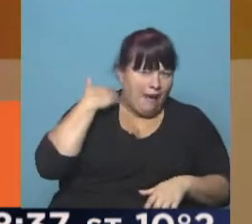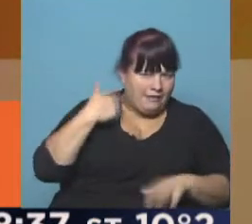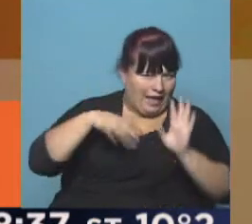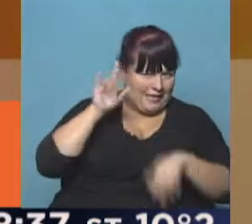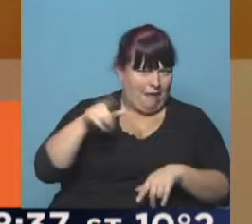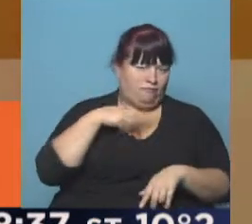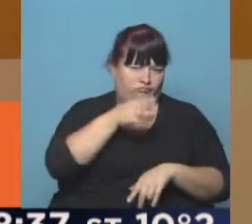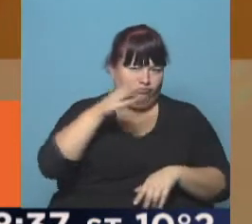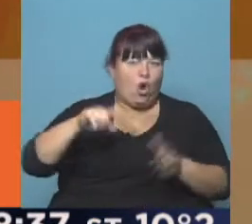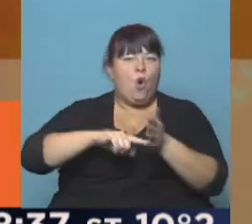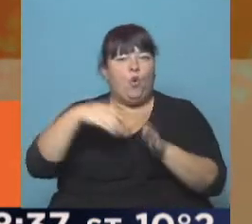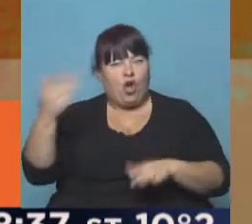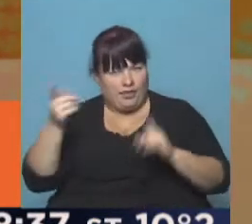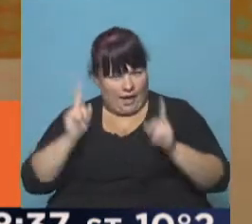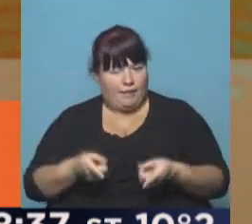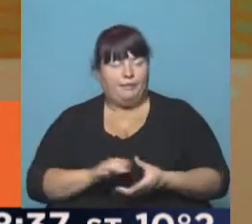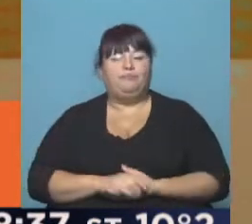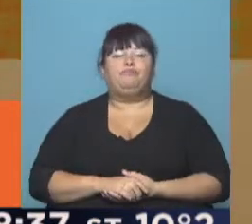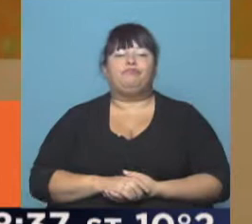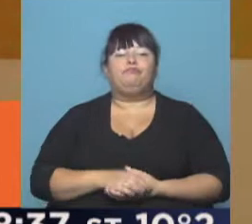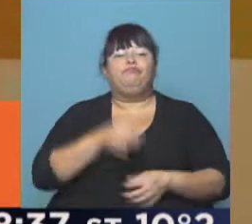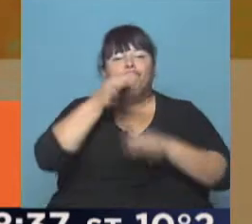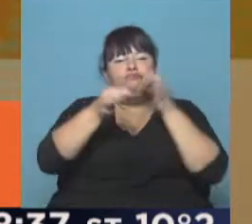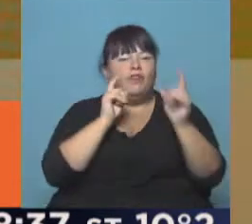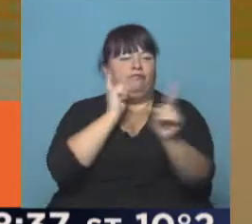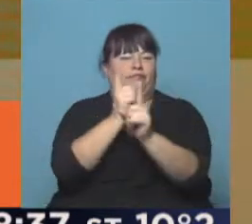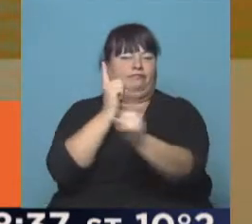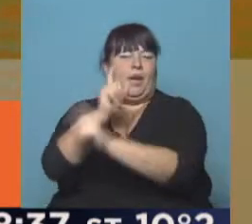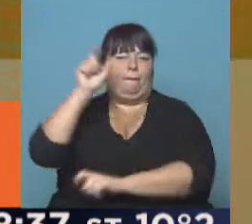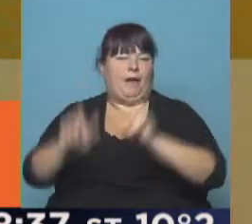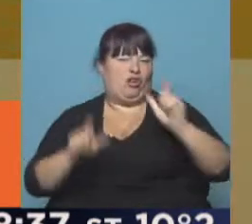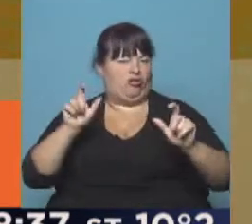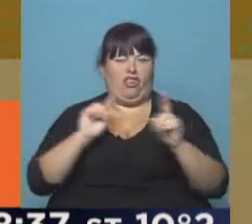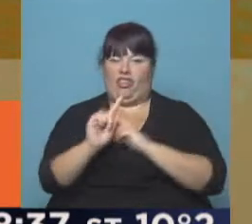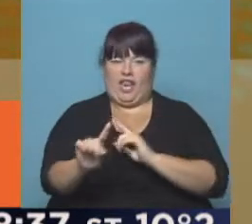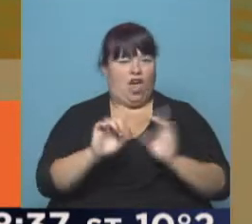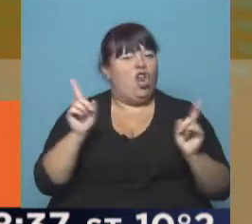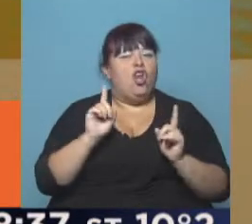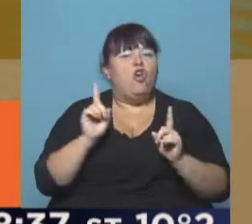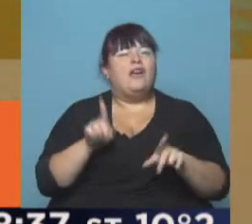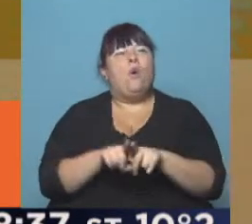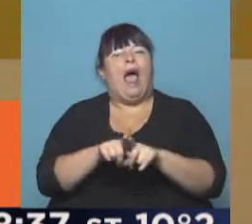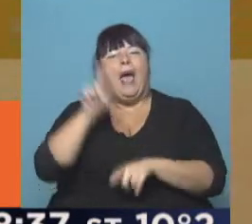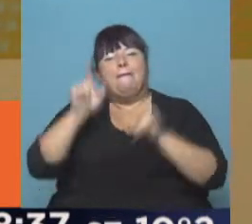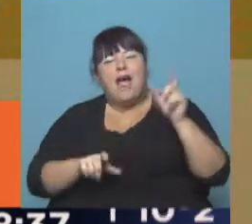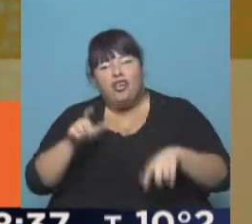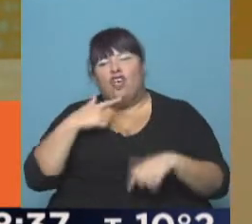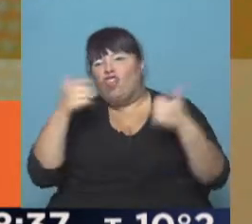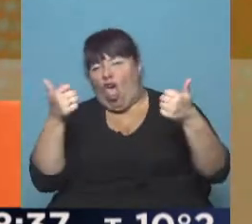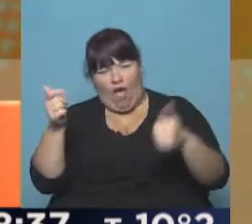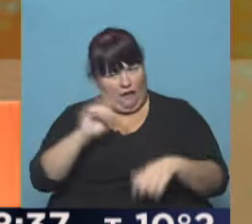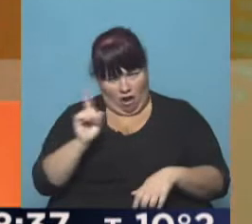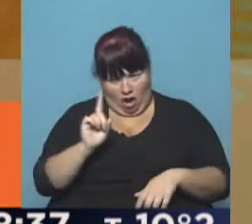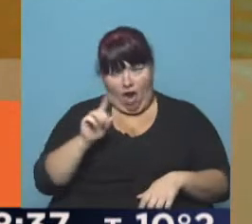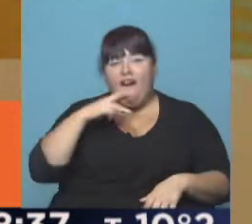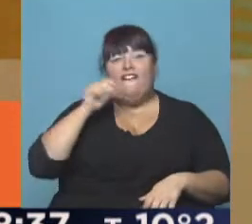fundamentalmente en el conurbano donde el diálogo es directo con la gente y eso no quiere decir que la gente alega que está todo bien